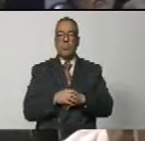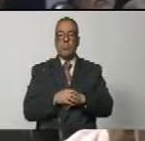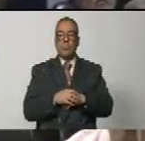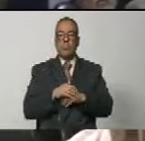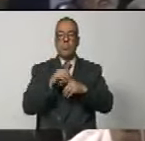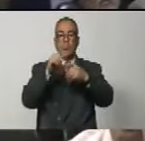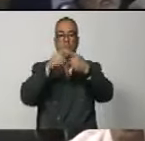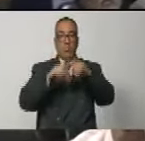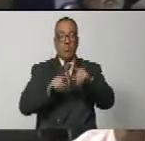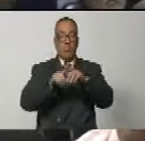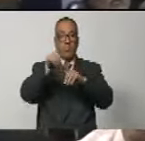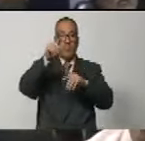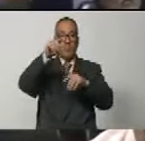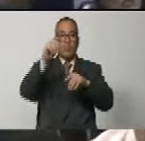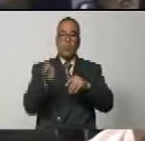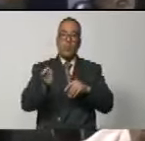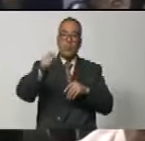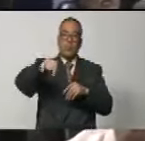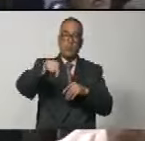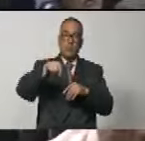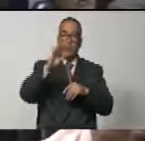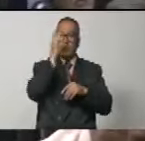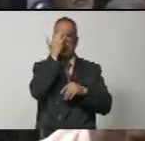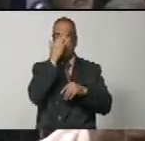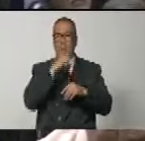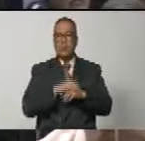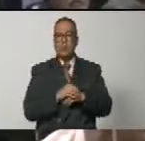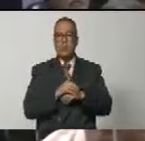índice inflacionario para el mes de